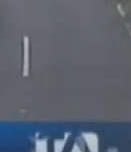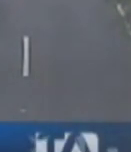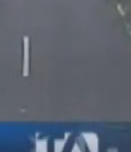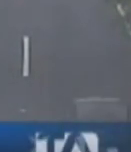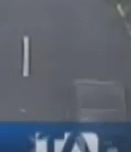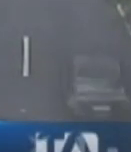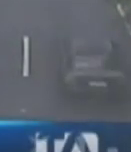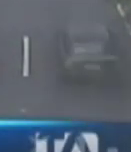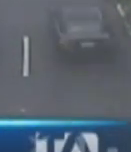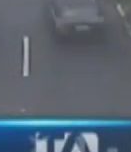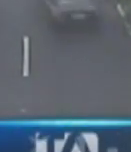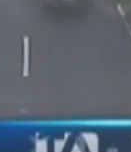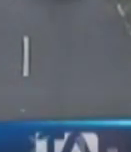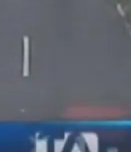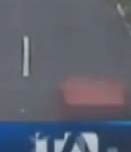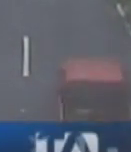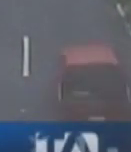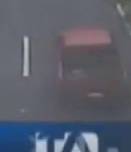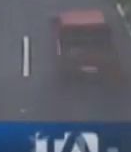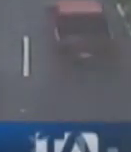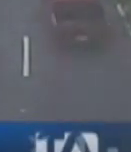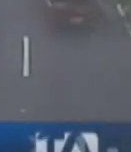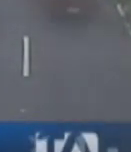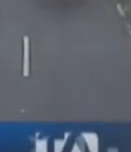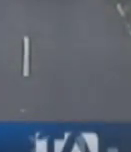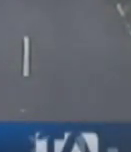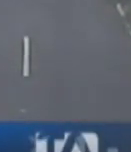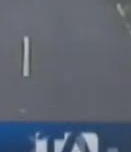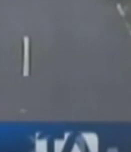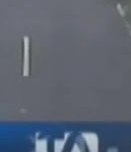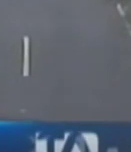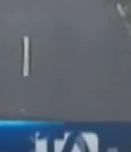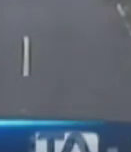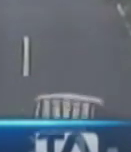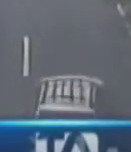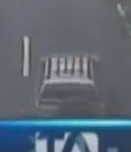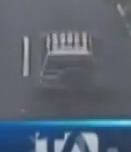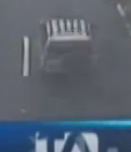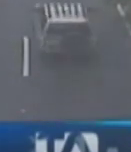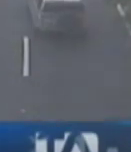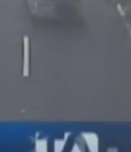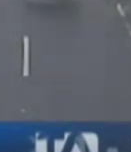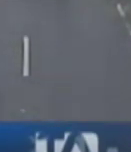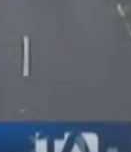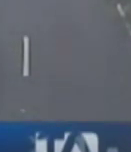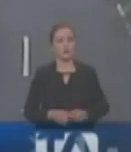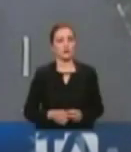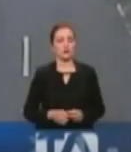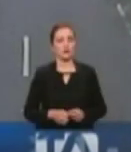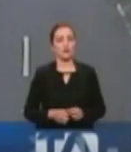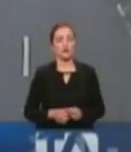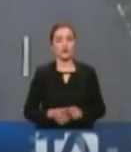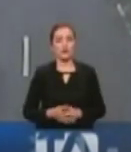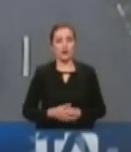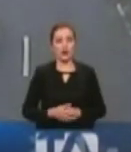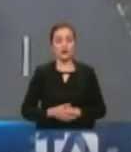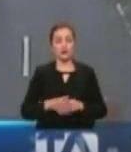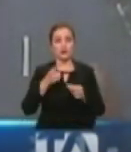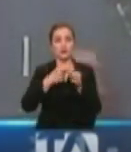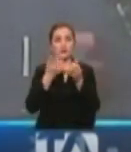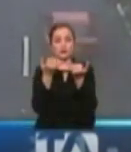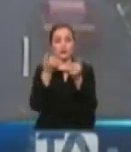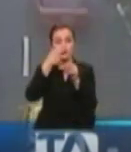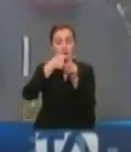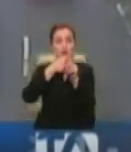iniciamos el noticiero de la comunidad con una toma en vivo del sector de Miravalle. Quito tiene una temperatura de 10 grados centígrados, espera una máxima